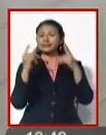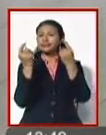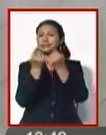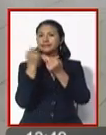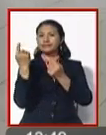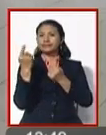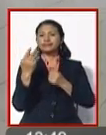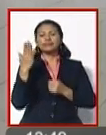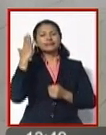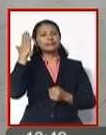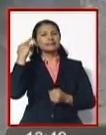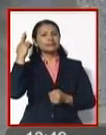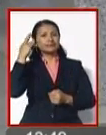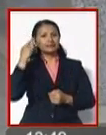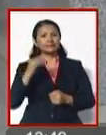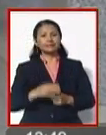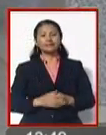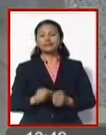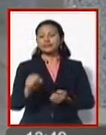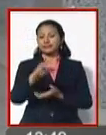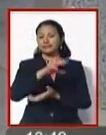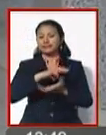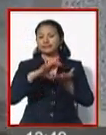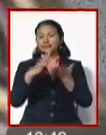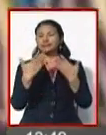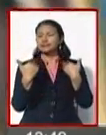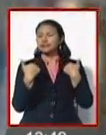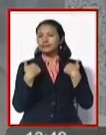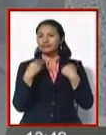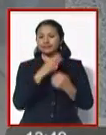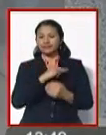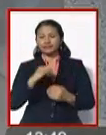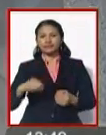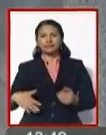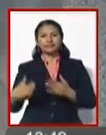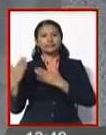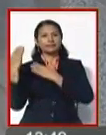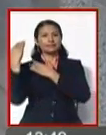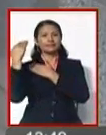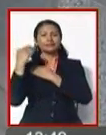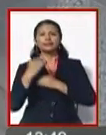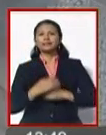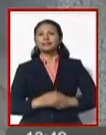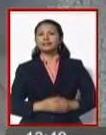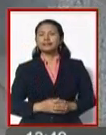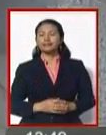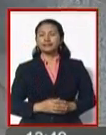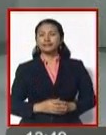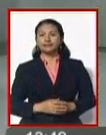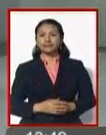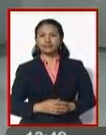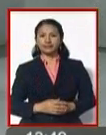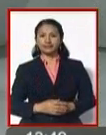departamental por unos conflictos crecientes con el municipio de Santa Cruz de la Sierra.